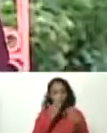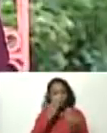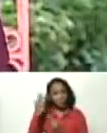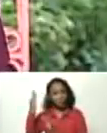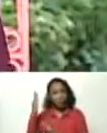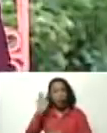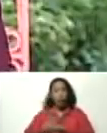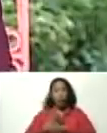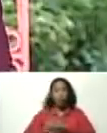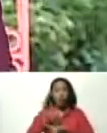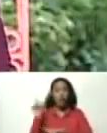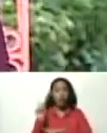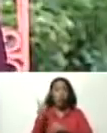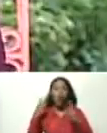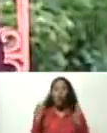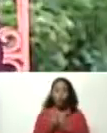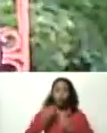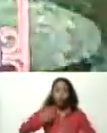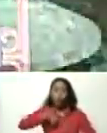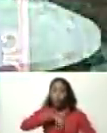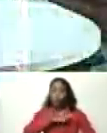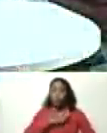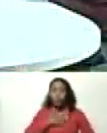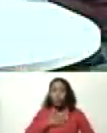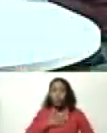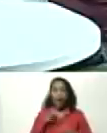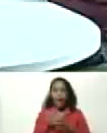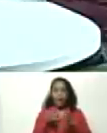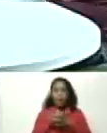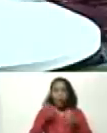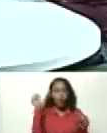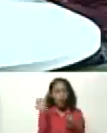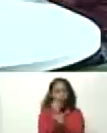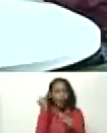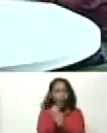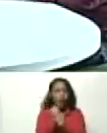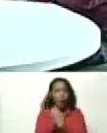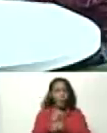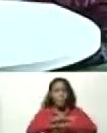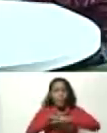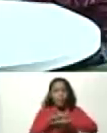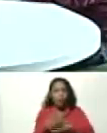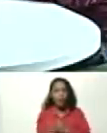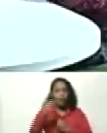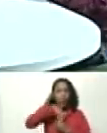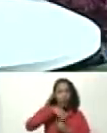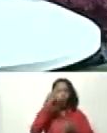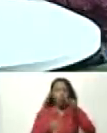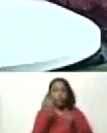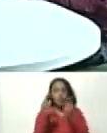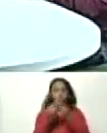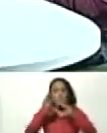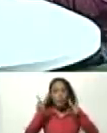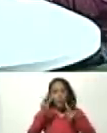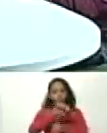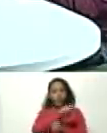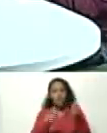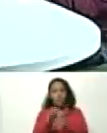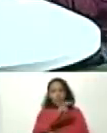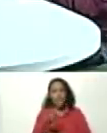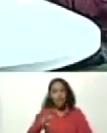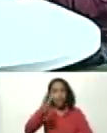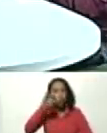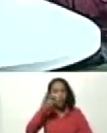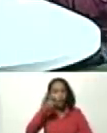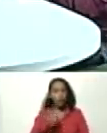por eso, bueno, junto a todo mi equipo de trabajo, ministro de Interior, Justicia y Paz, vicepresidente de